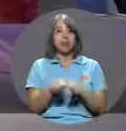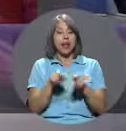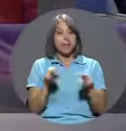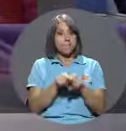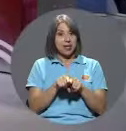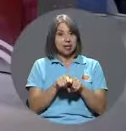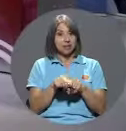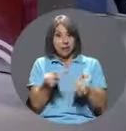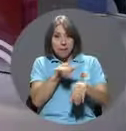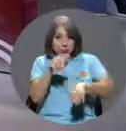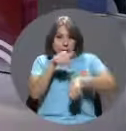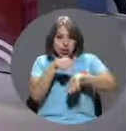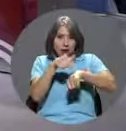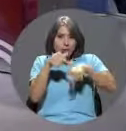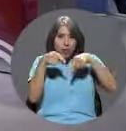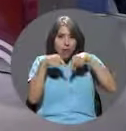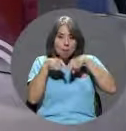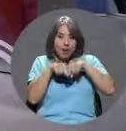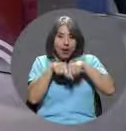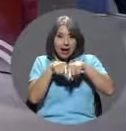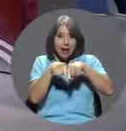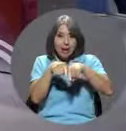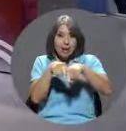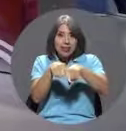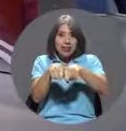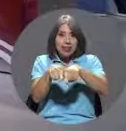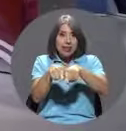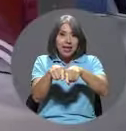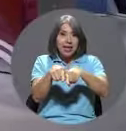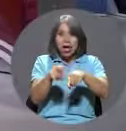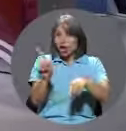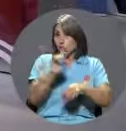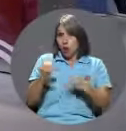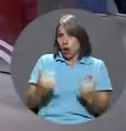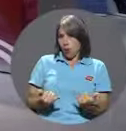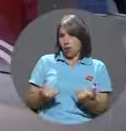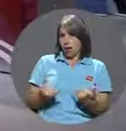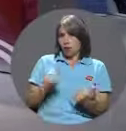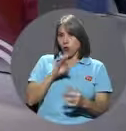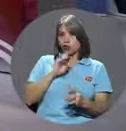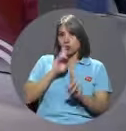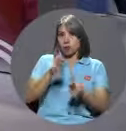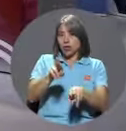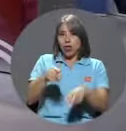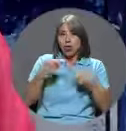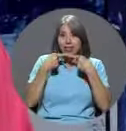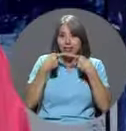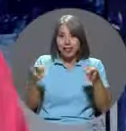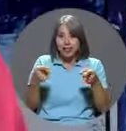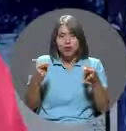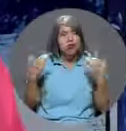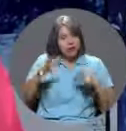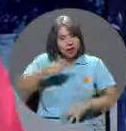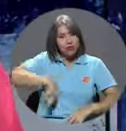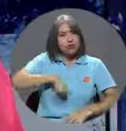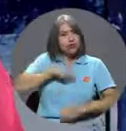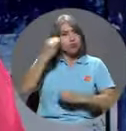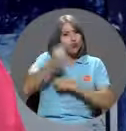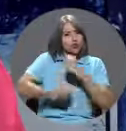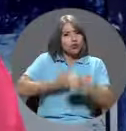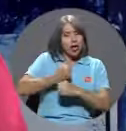también paralelamente la universidad, no de ahora, producto del decreto, sino que desde hace muchos años